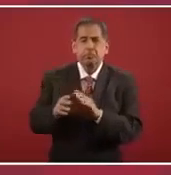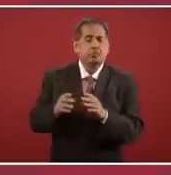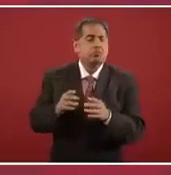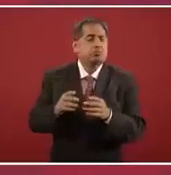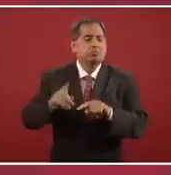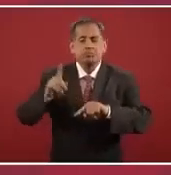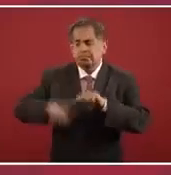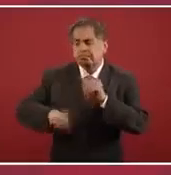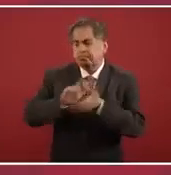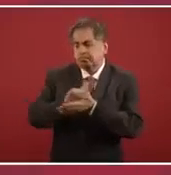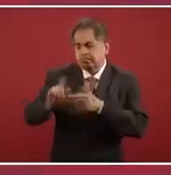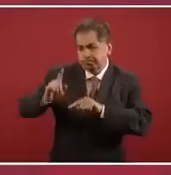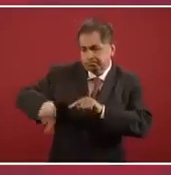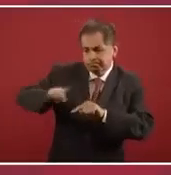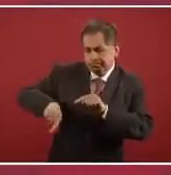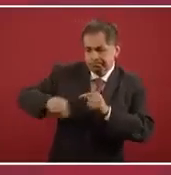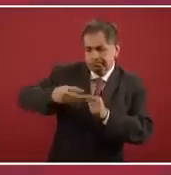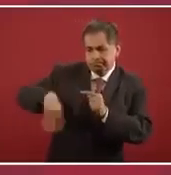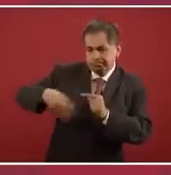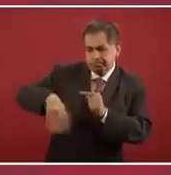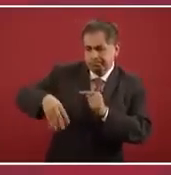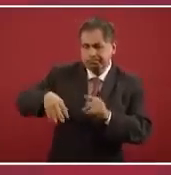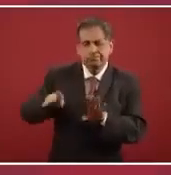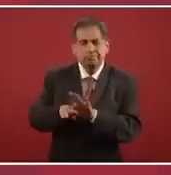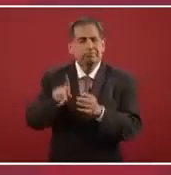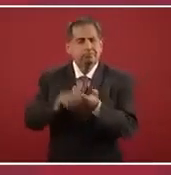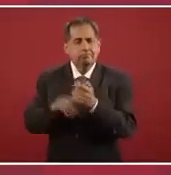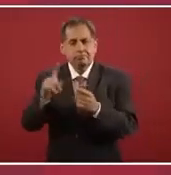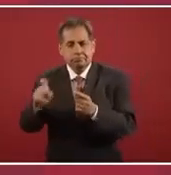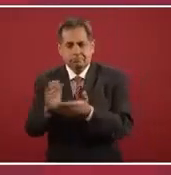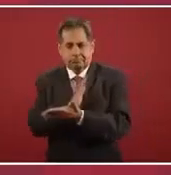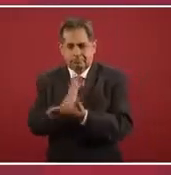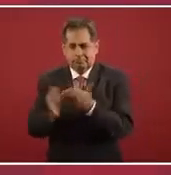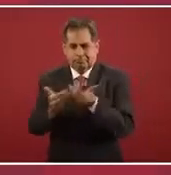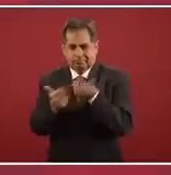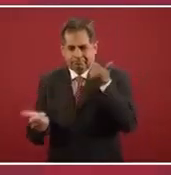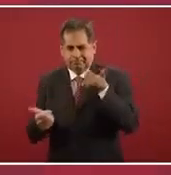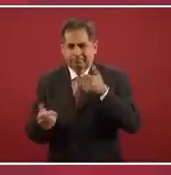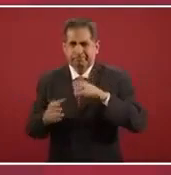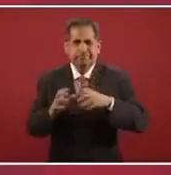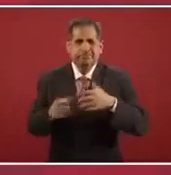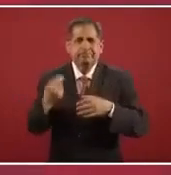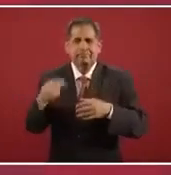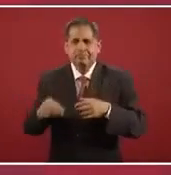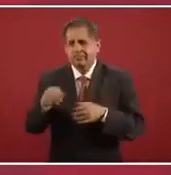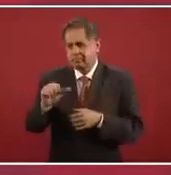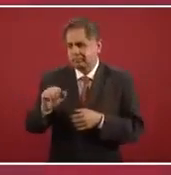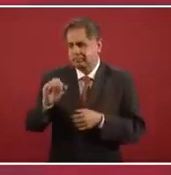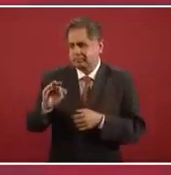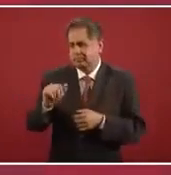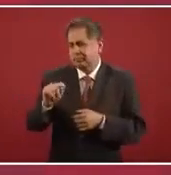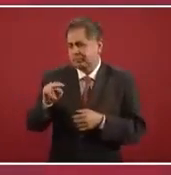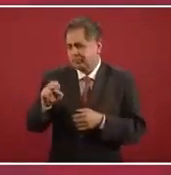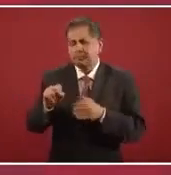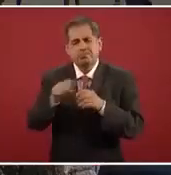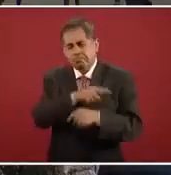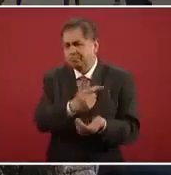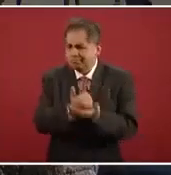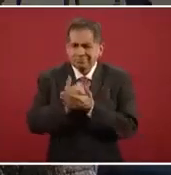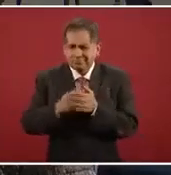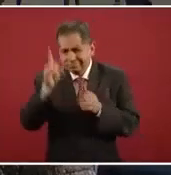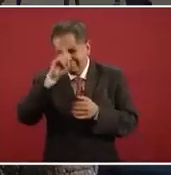adecuado, quitarle el agua, una sustancia que se llama asfaltenos, también nos está